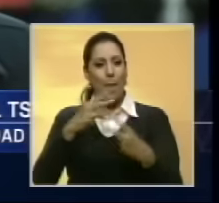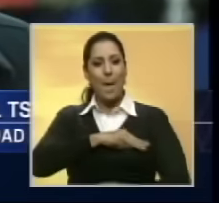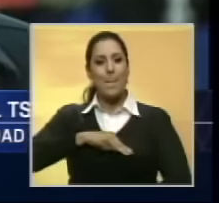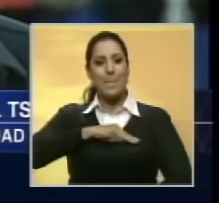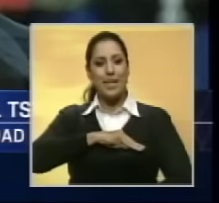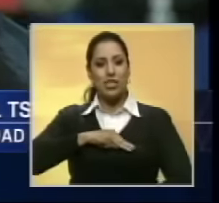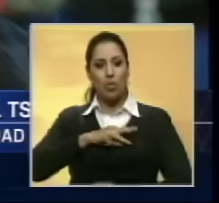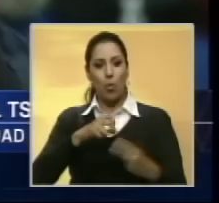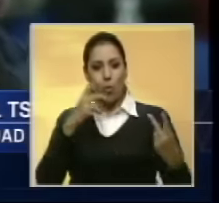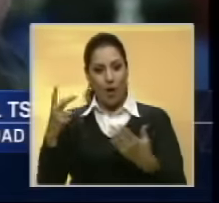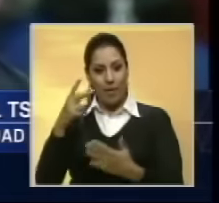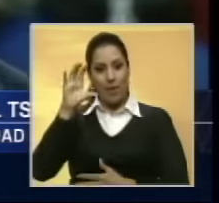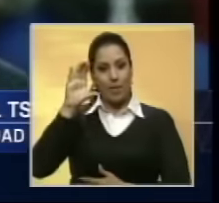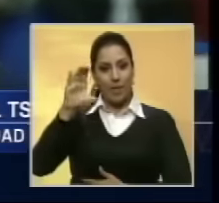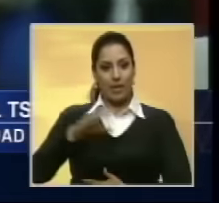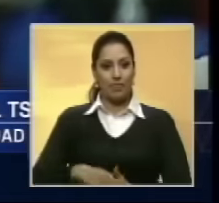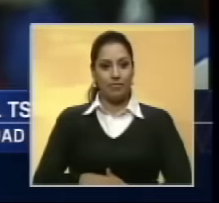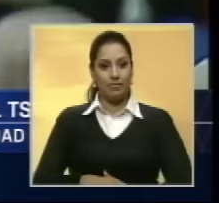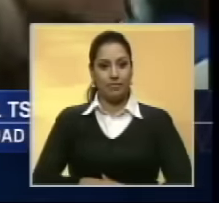misión de la patria.